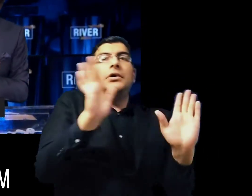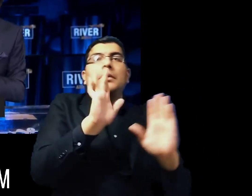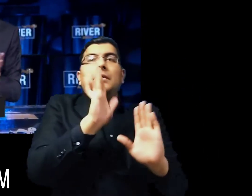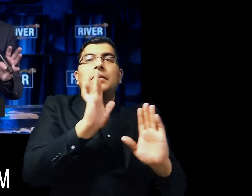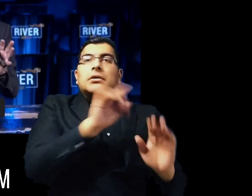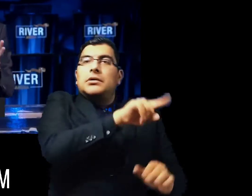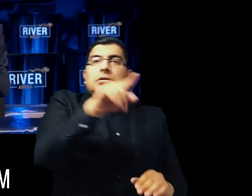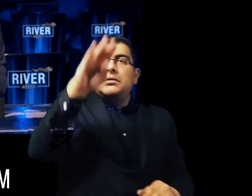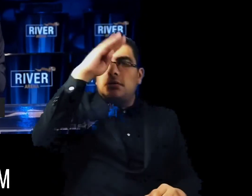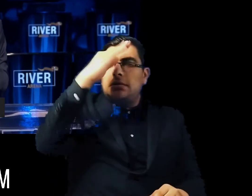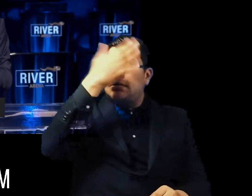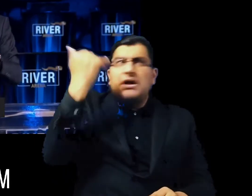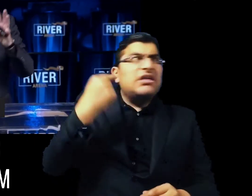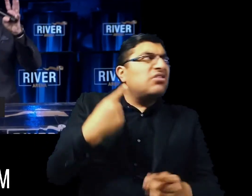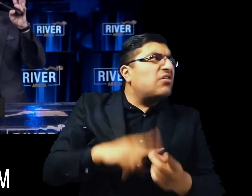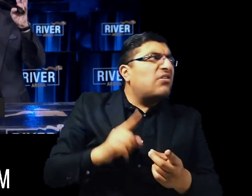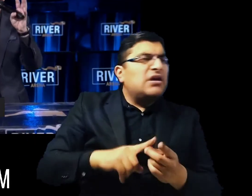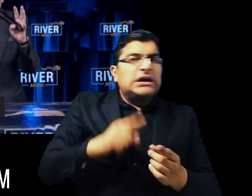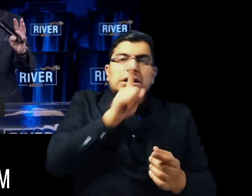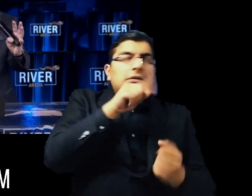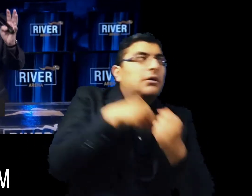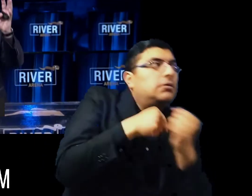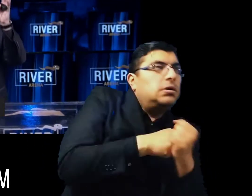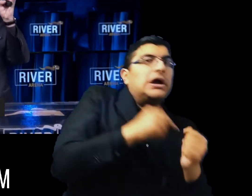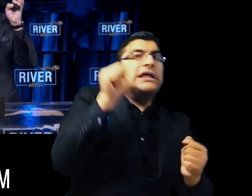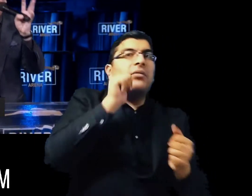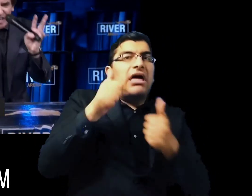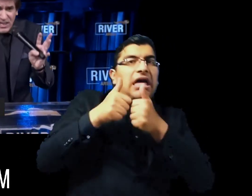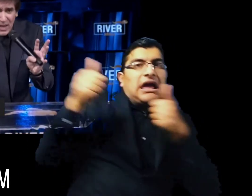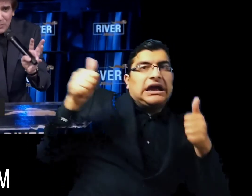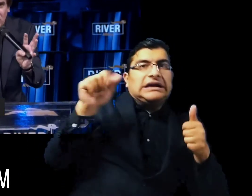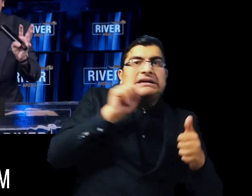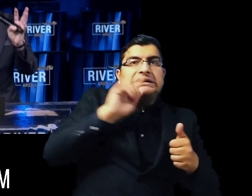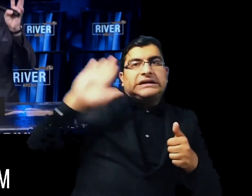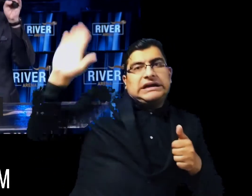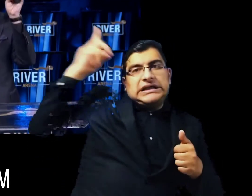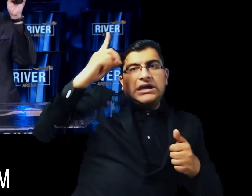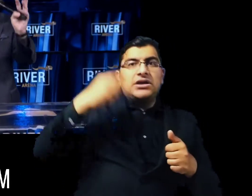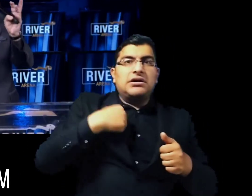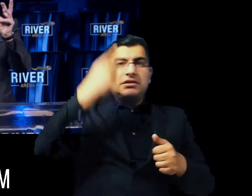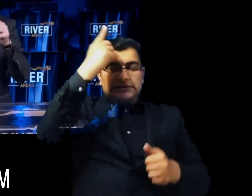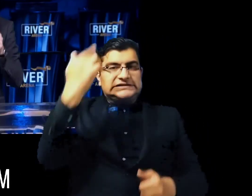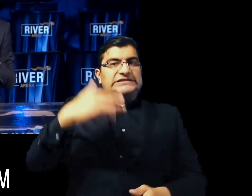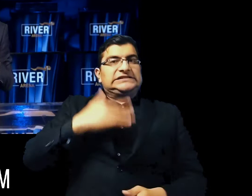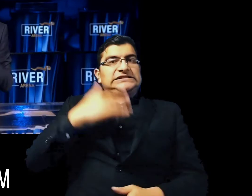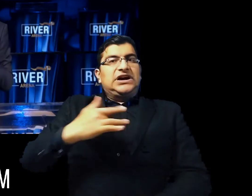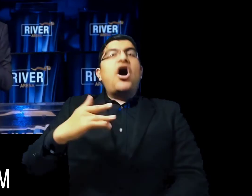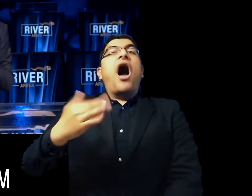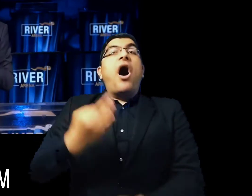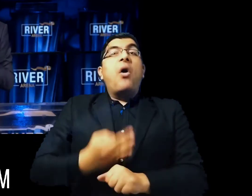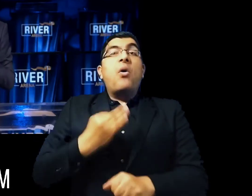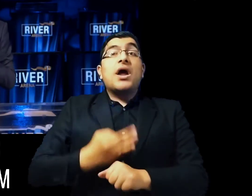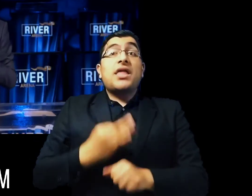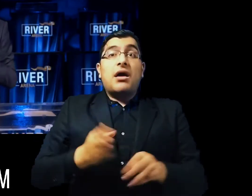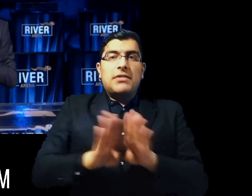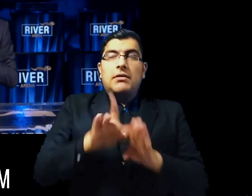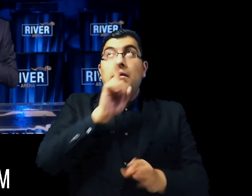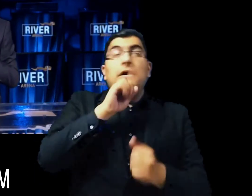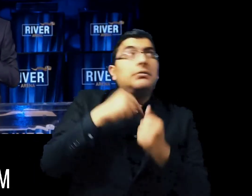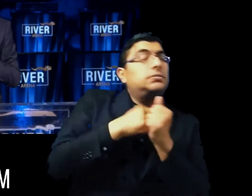siquiera puedes identificarlos, pero sientes a través del Espíritu Santo que te estás escondiendo ahora mismo.